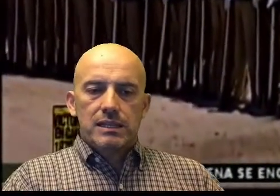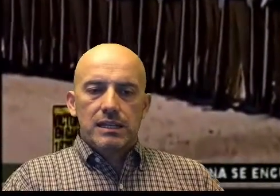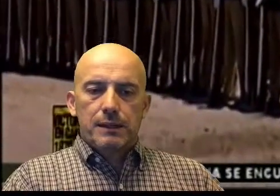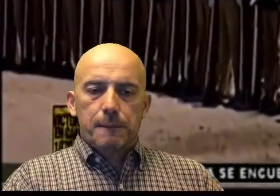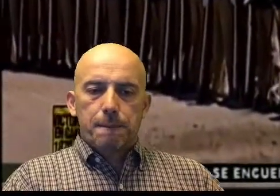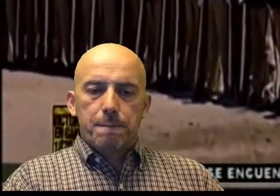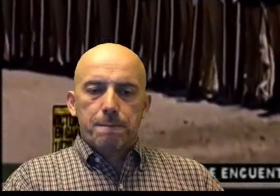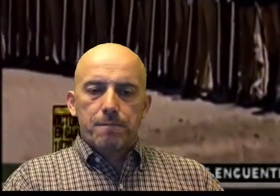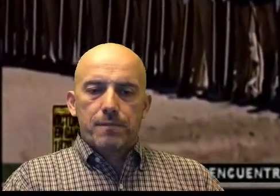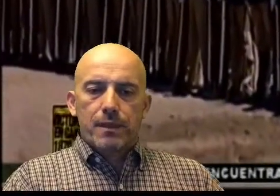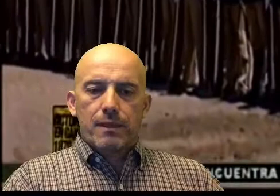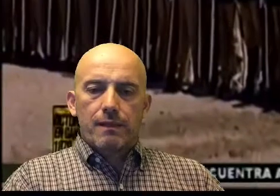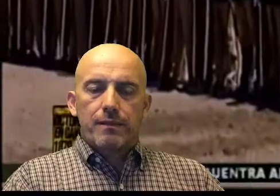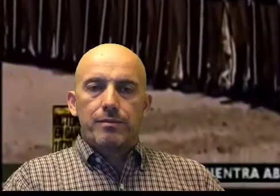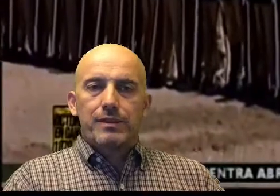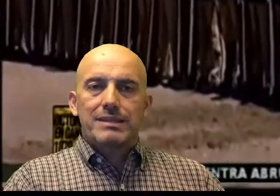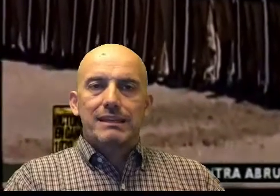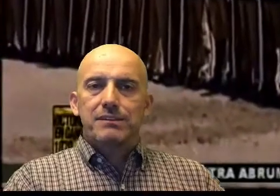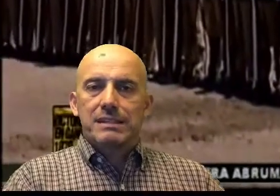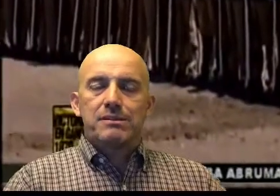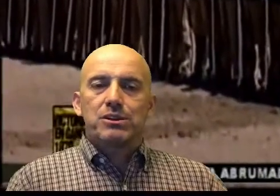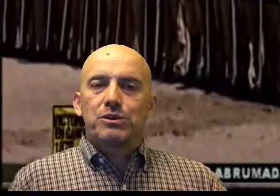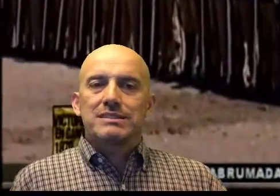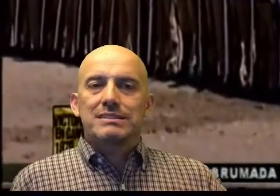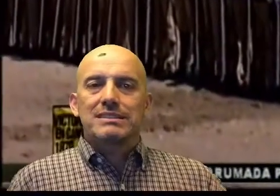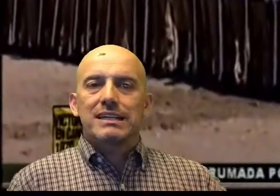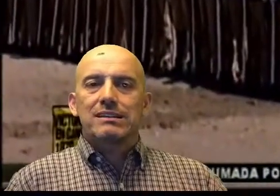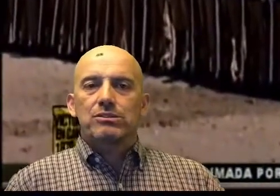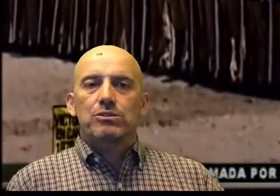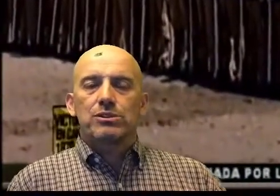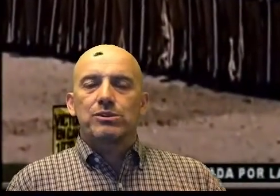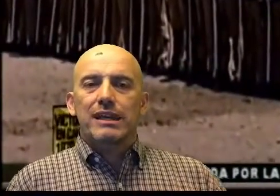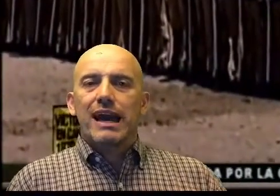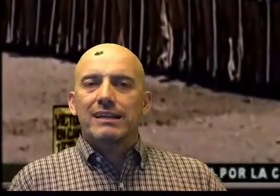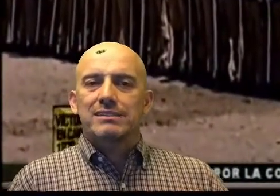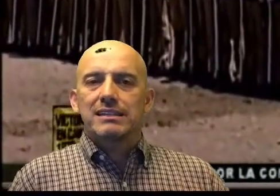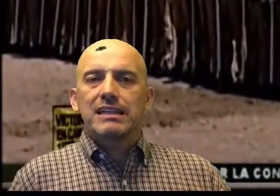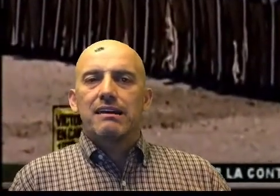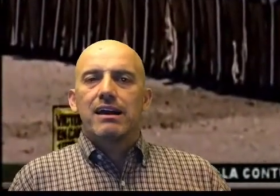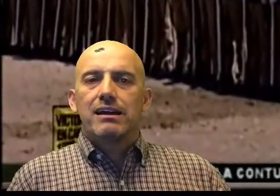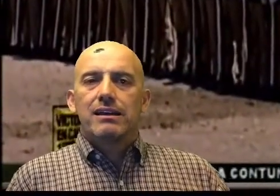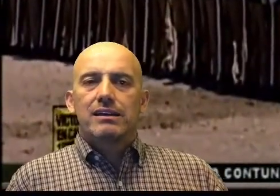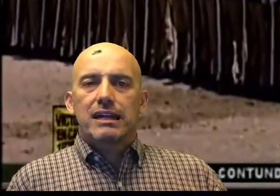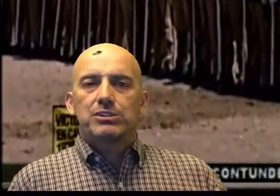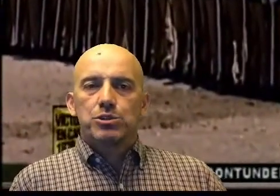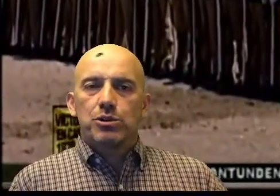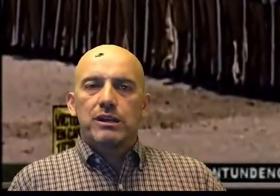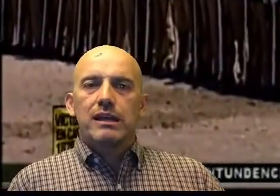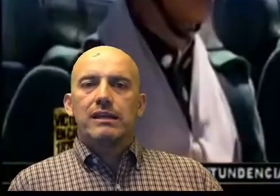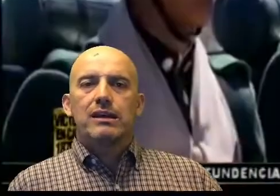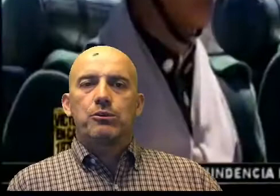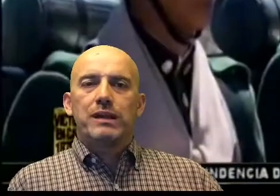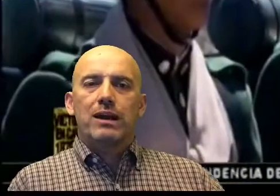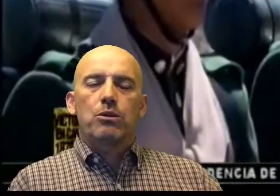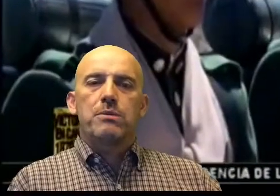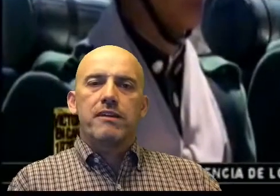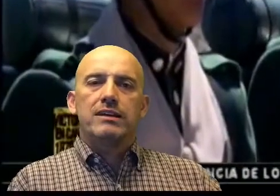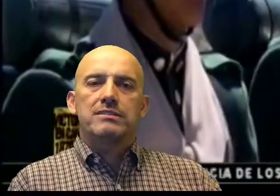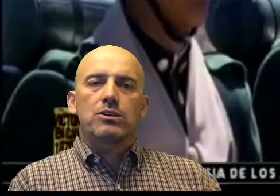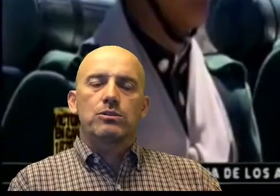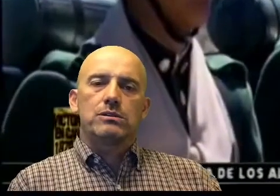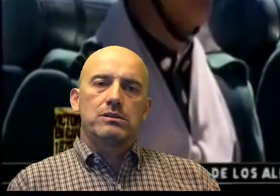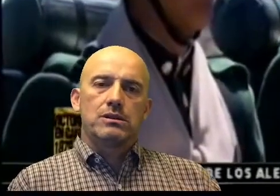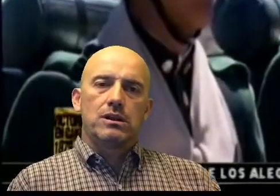dice dice que efectivamente no es cierta es todo esto de quedarse tenía raciones y que algunas